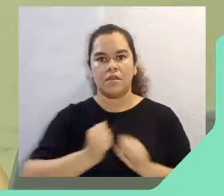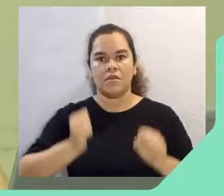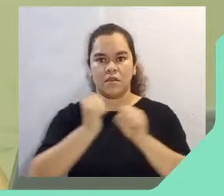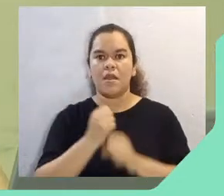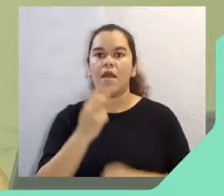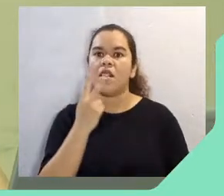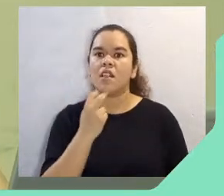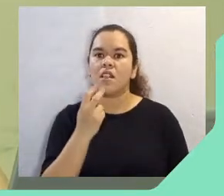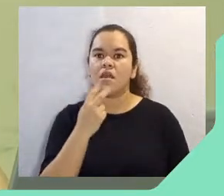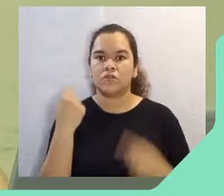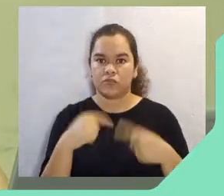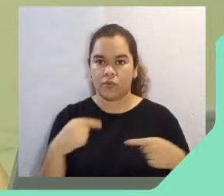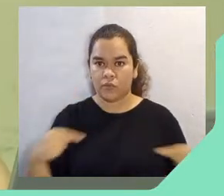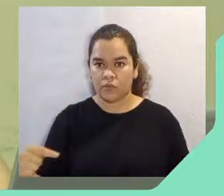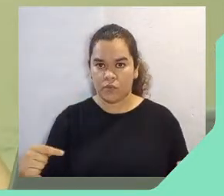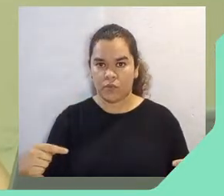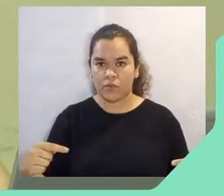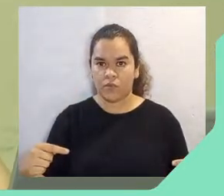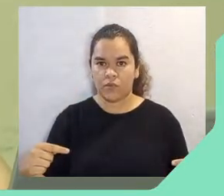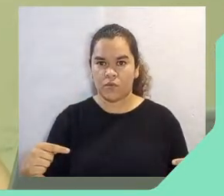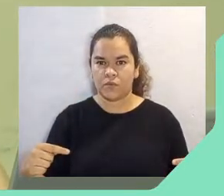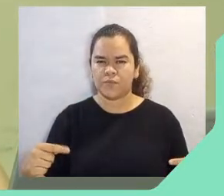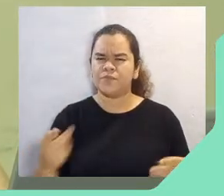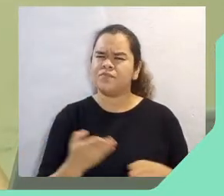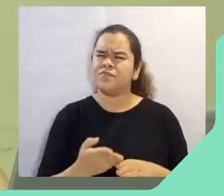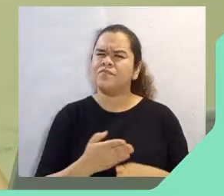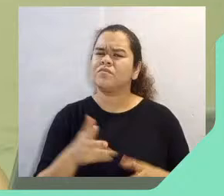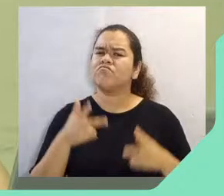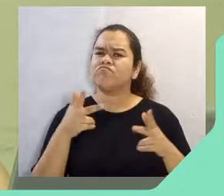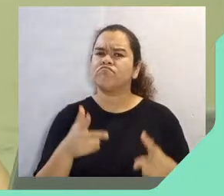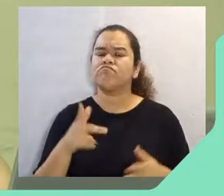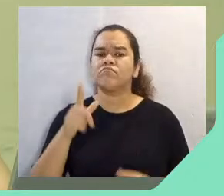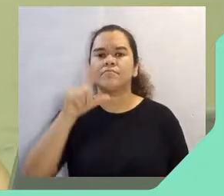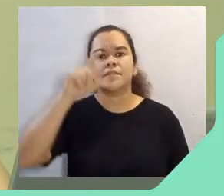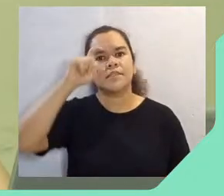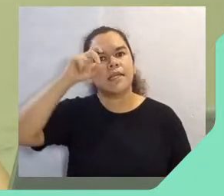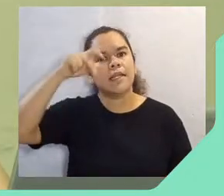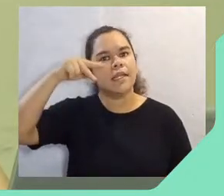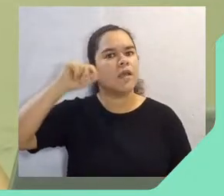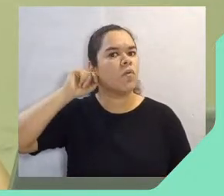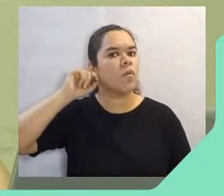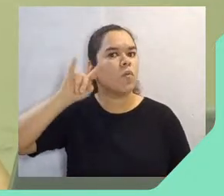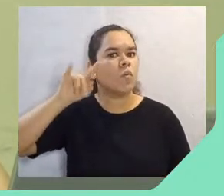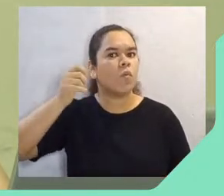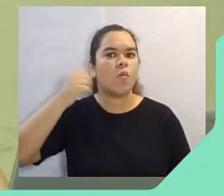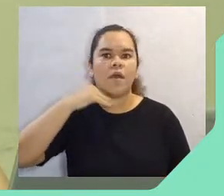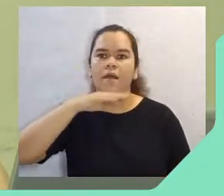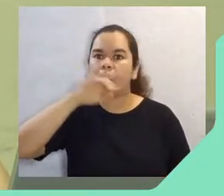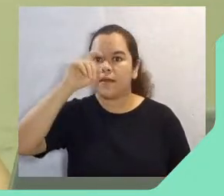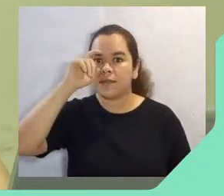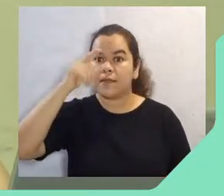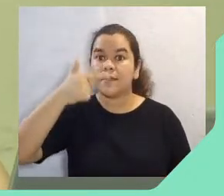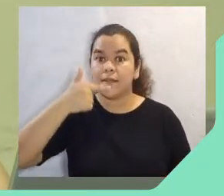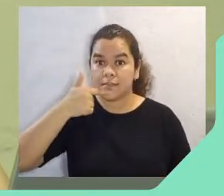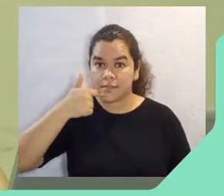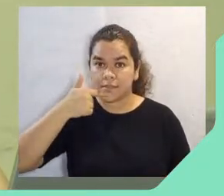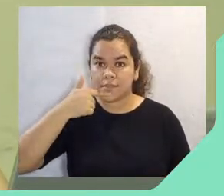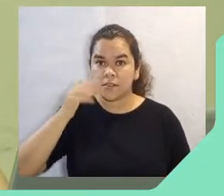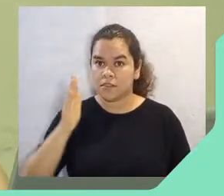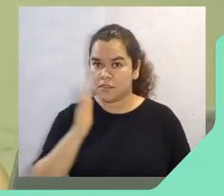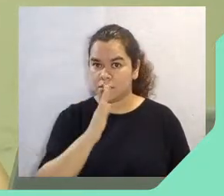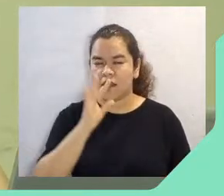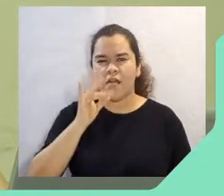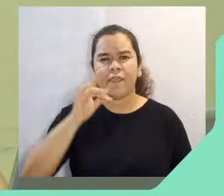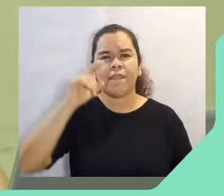Si había hablado Andrea sobre los lenguajes de programación. Nos consultan nuestros participantes cuáles de